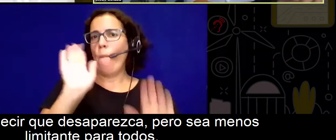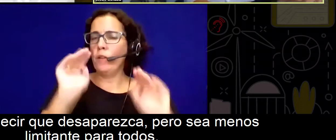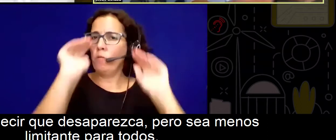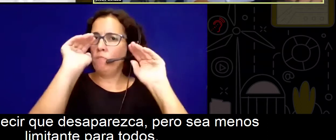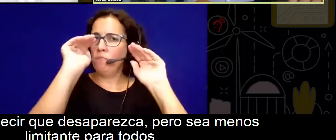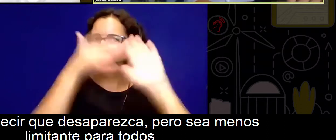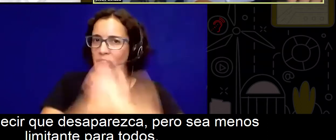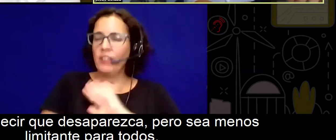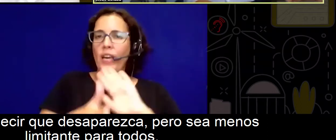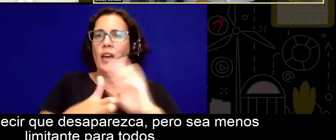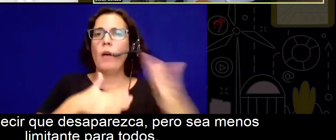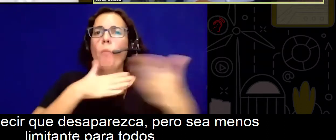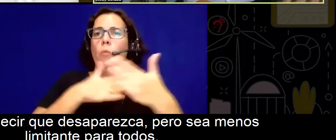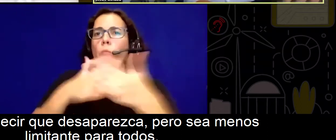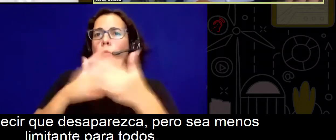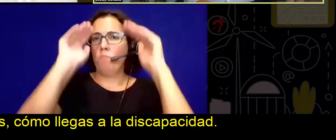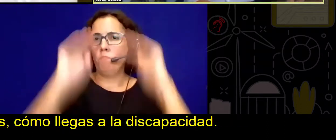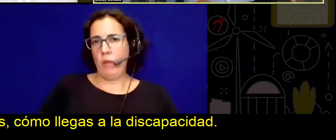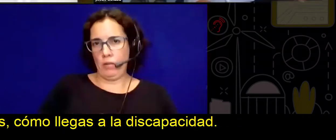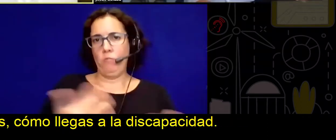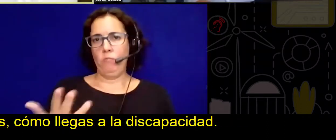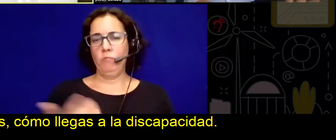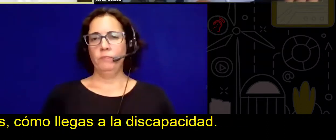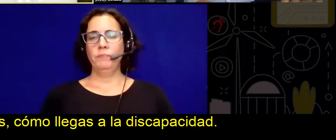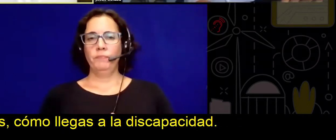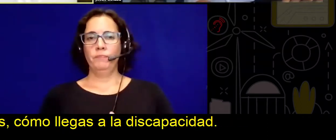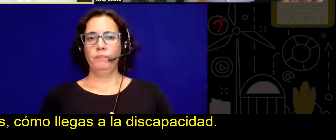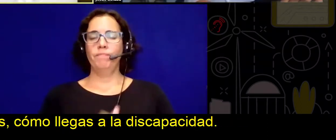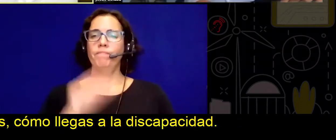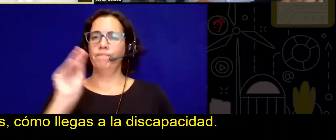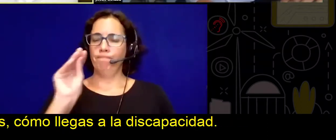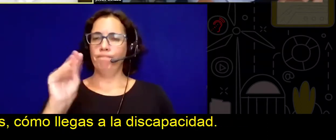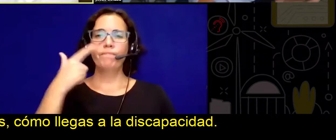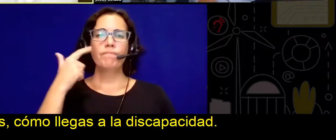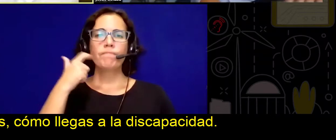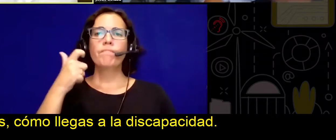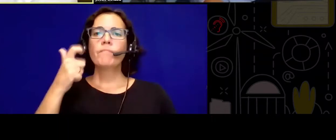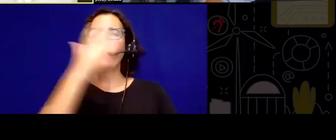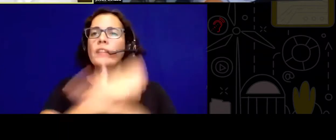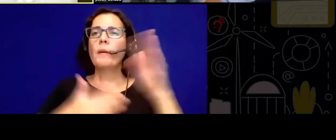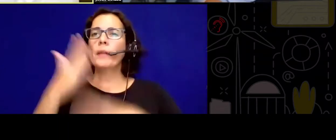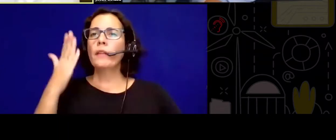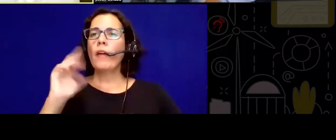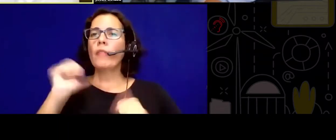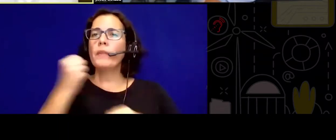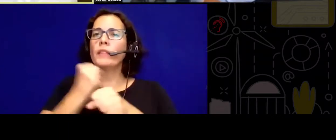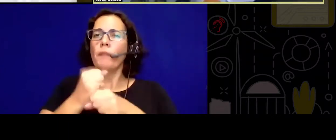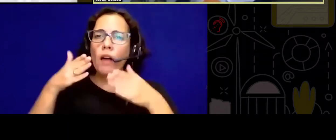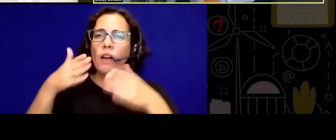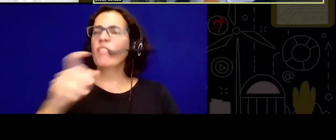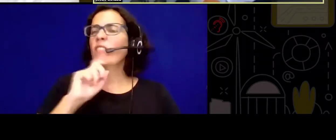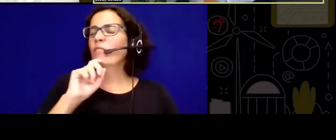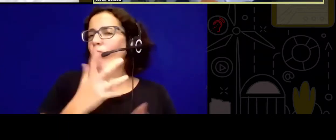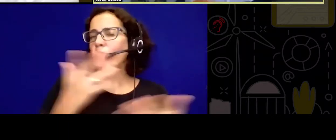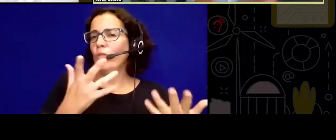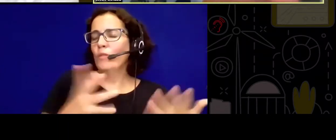factor menos limitante para todos. Y Jesús, ¿cómo llegas a la discapacidad? Porque tú Bueno, pues